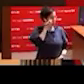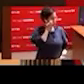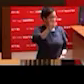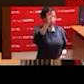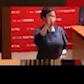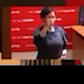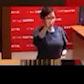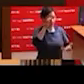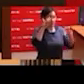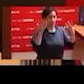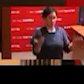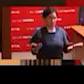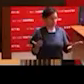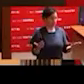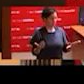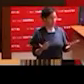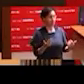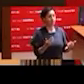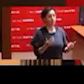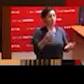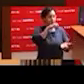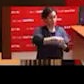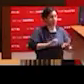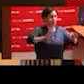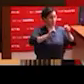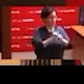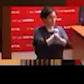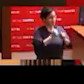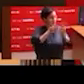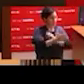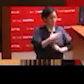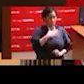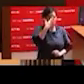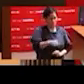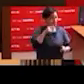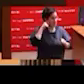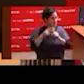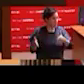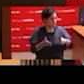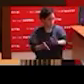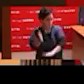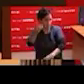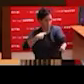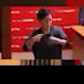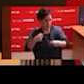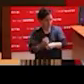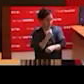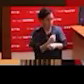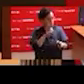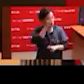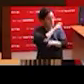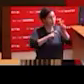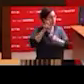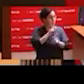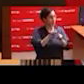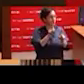entonces también los centros especiales de empleo Son viables son viables si están orientados al mercado si están orientados a una cuenta de